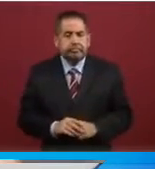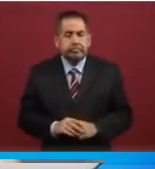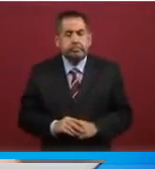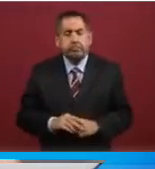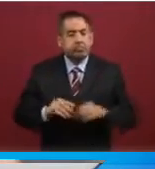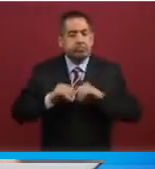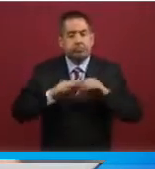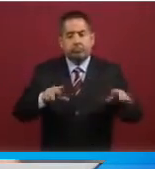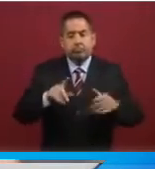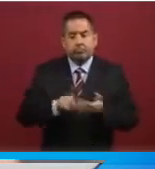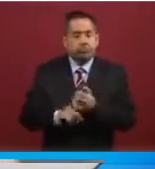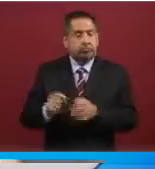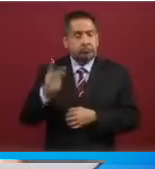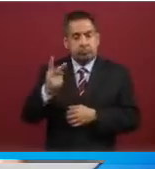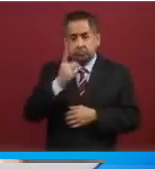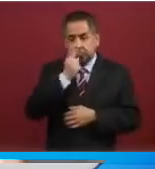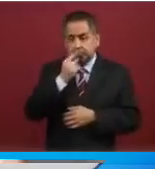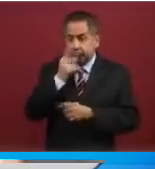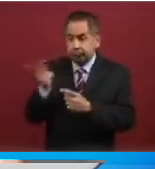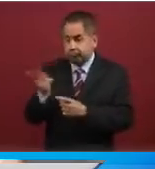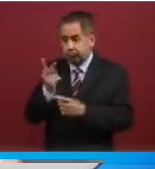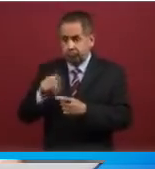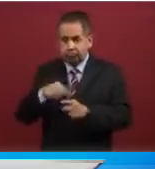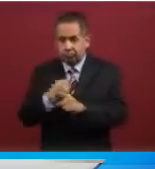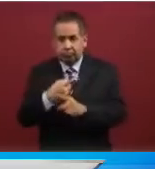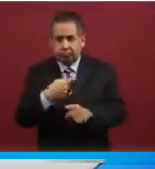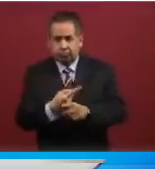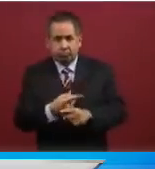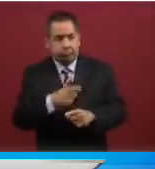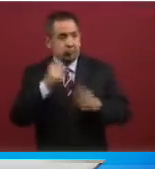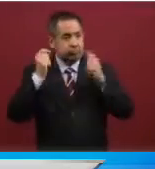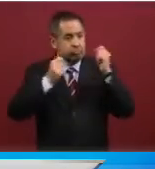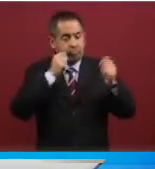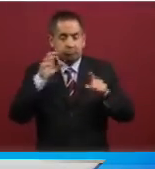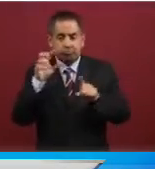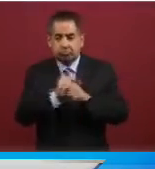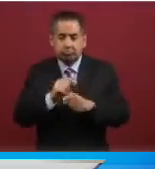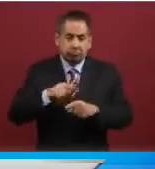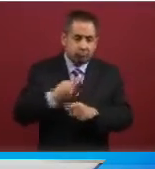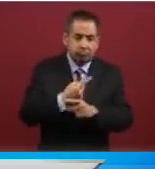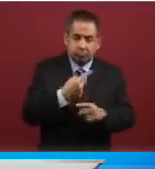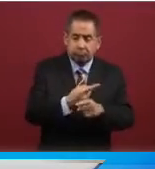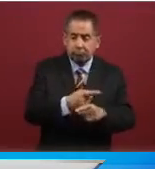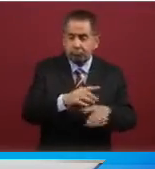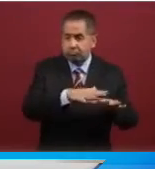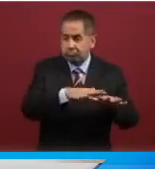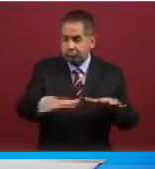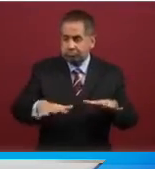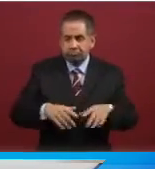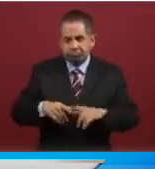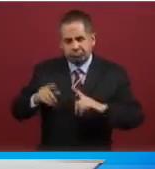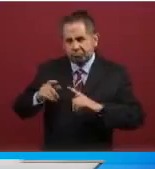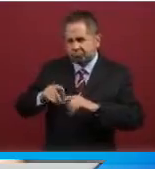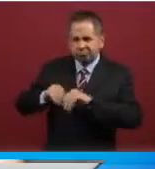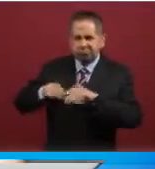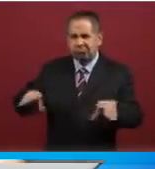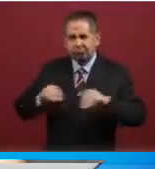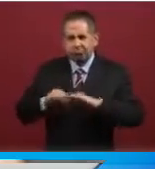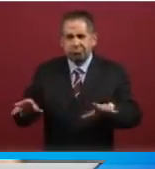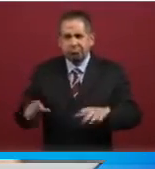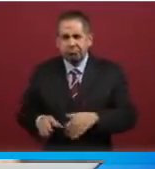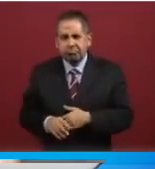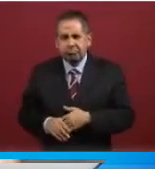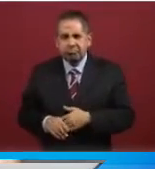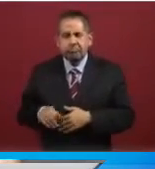los ciudadanos. Finalmente ofrece protección y apoyo al periodista para garantizar su seguridad para que pueda ejercer su oficio. Aprovecha